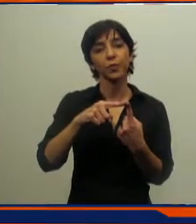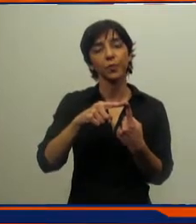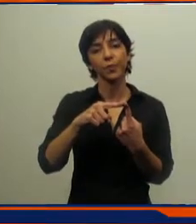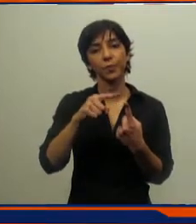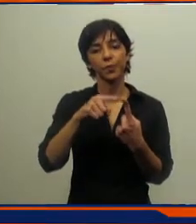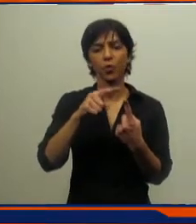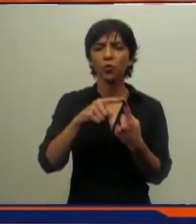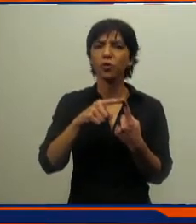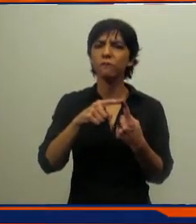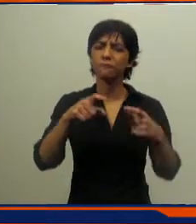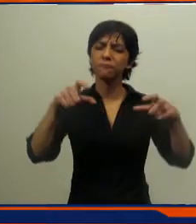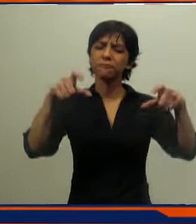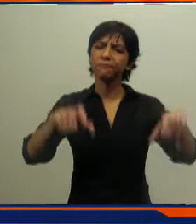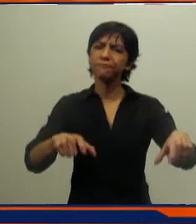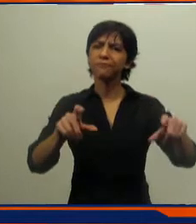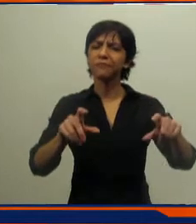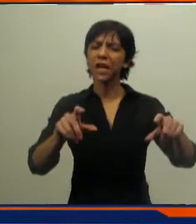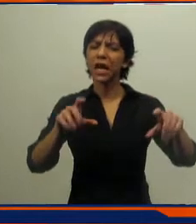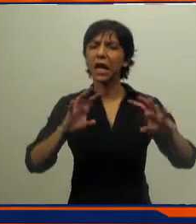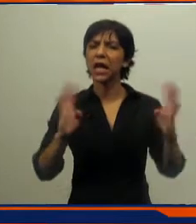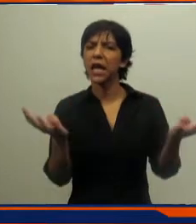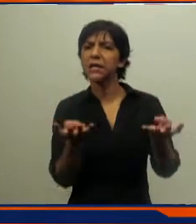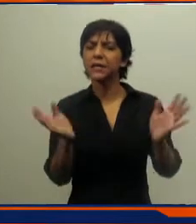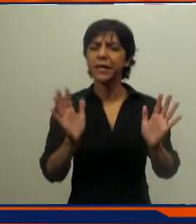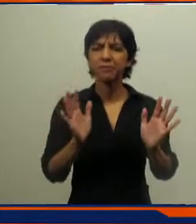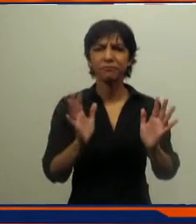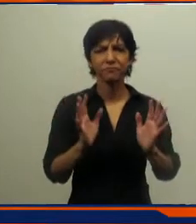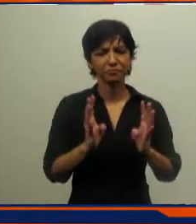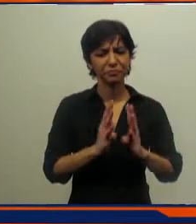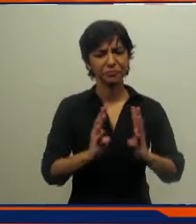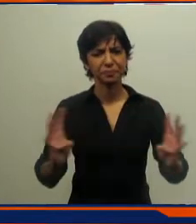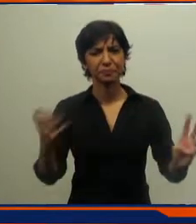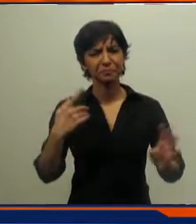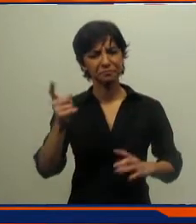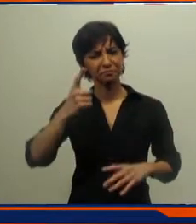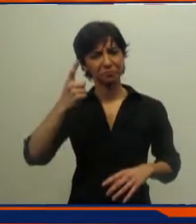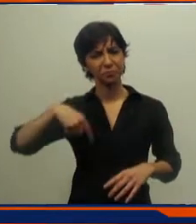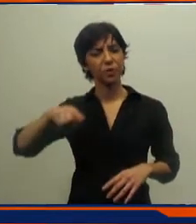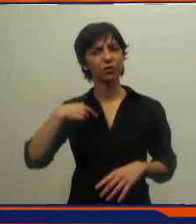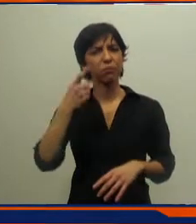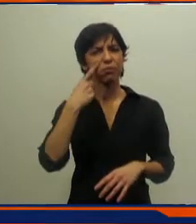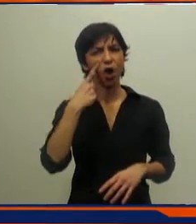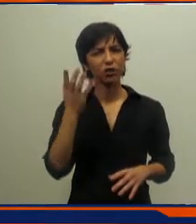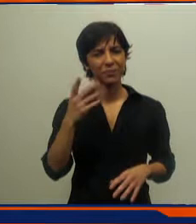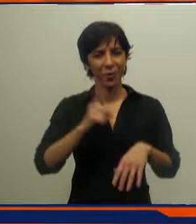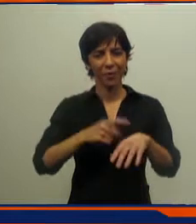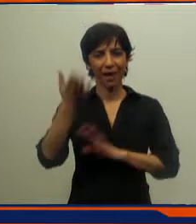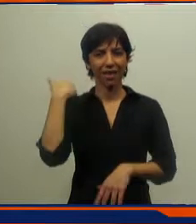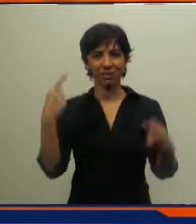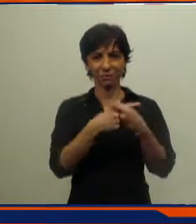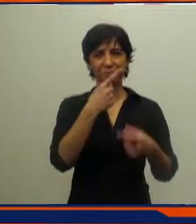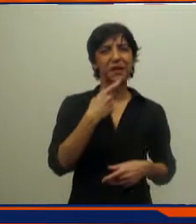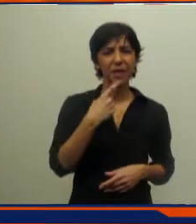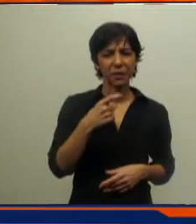el estado de la cancha, que la conocemos porque jugamos contra River, una cancha muy dura. La